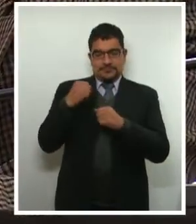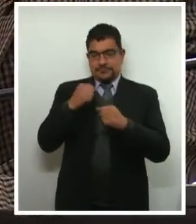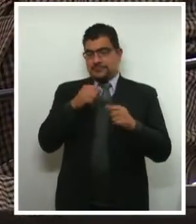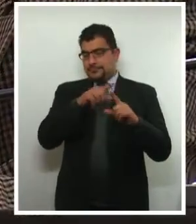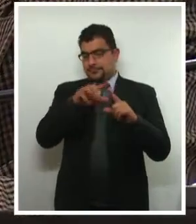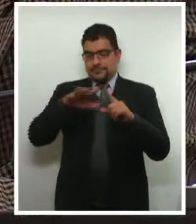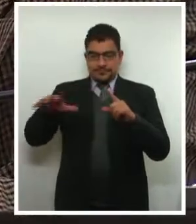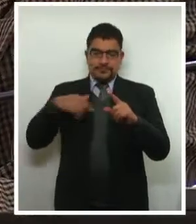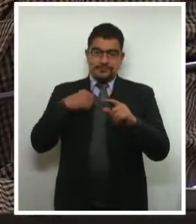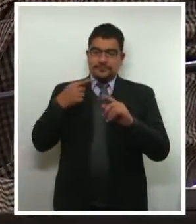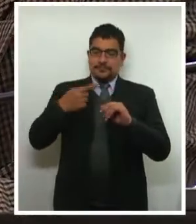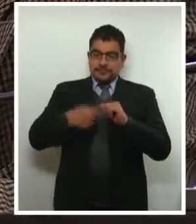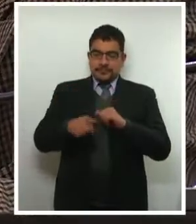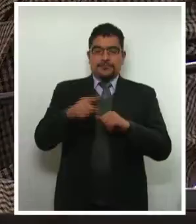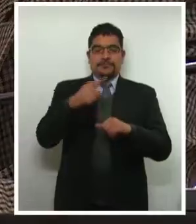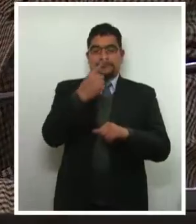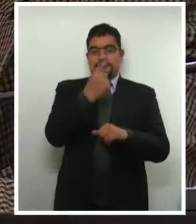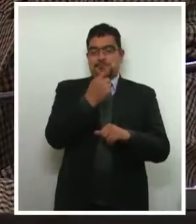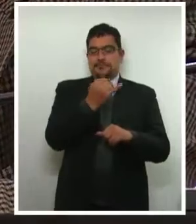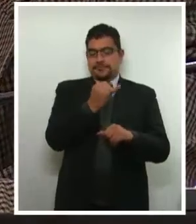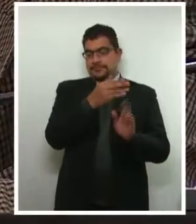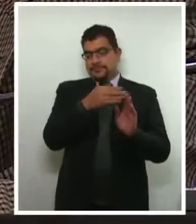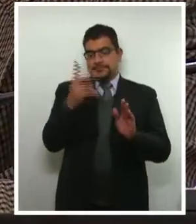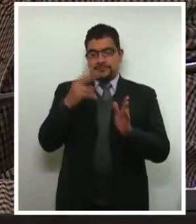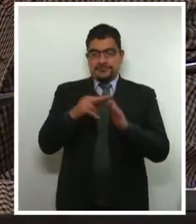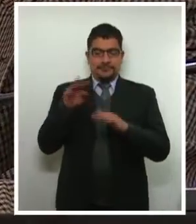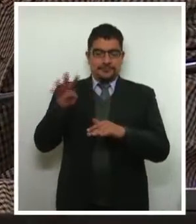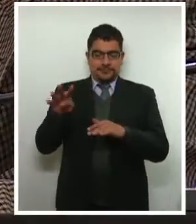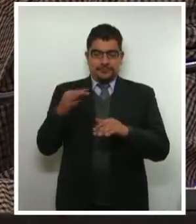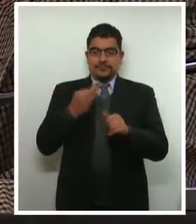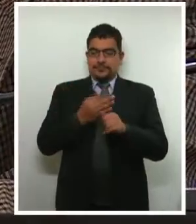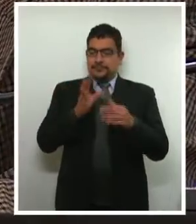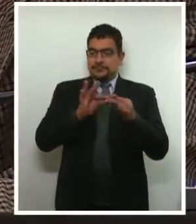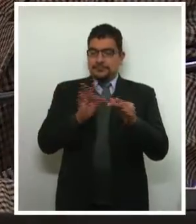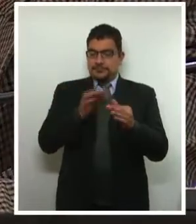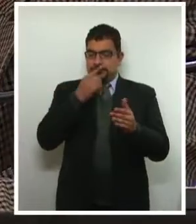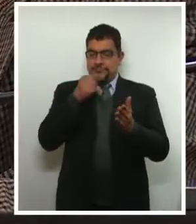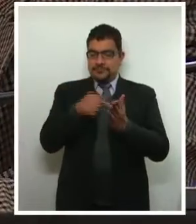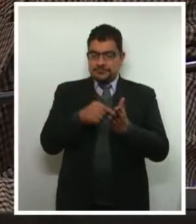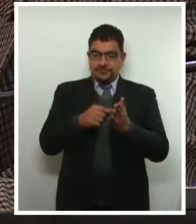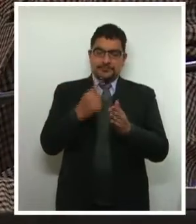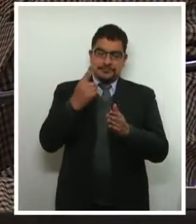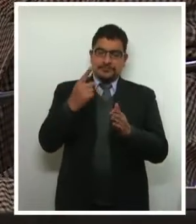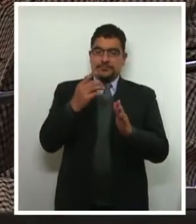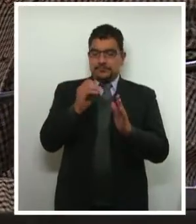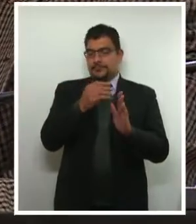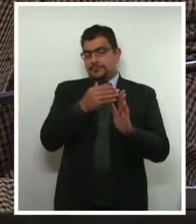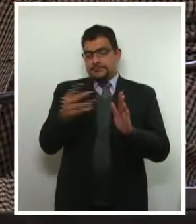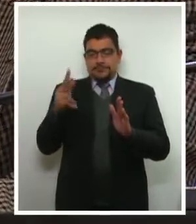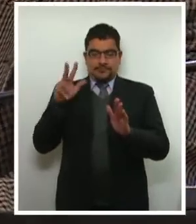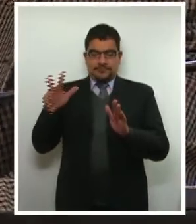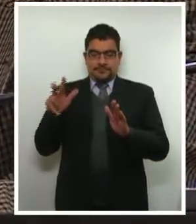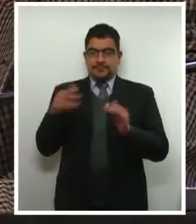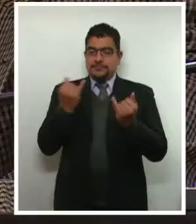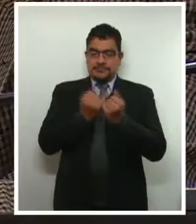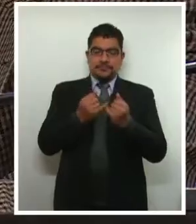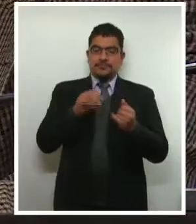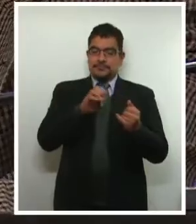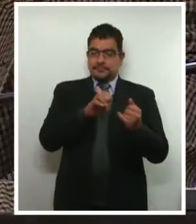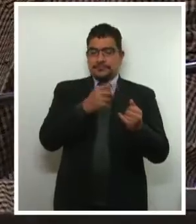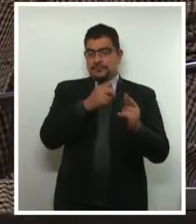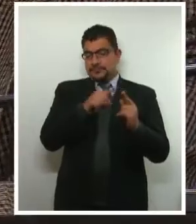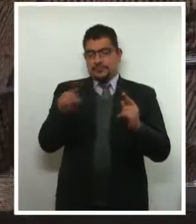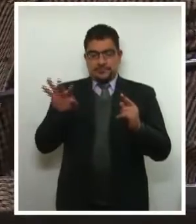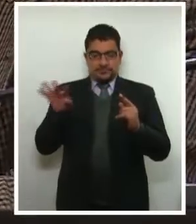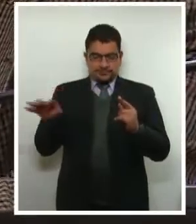entrarán en vigor el 1 de junio de 19 y luego se hace una excepción al 1 de octubre de 18 y luego a enero de